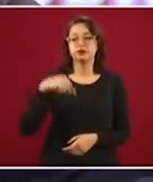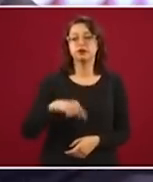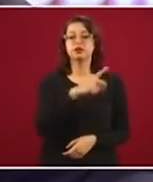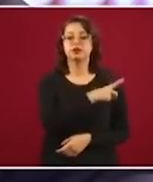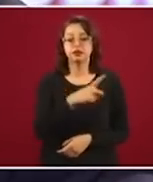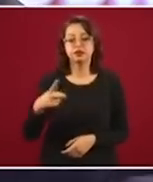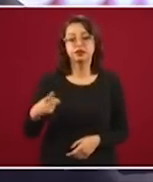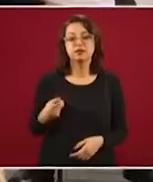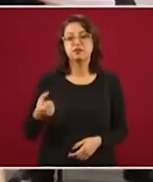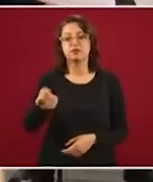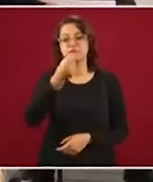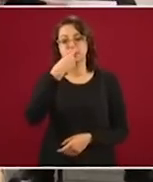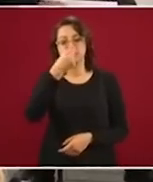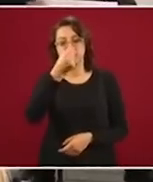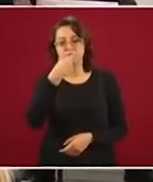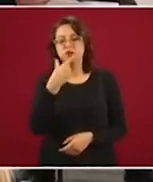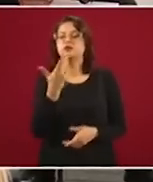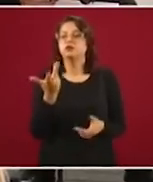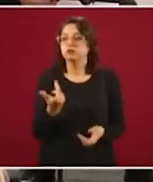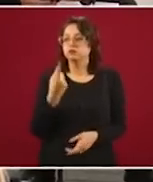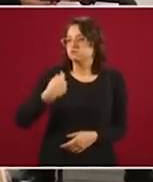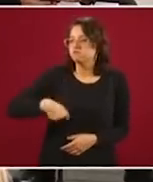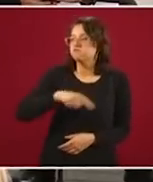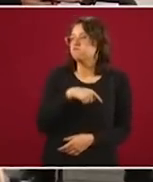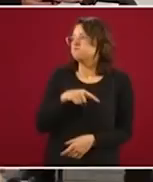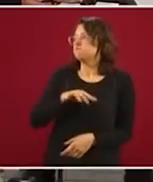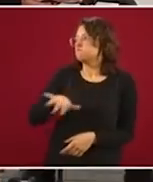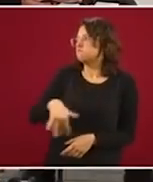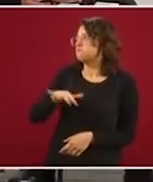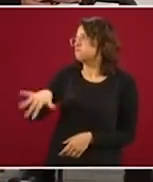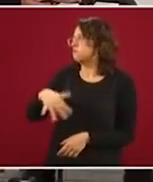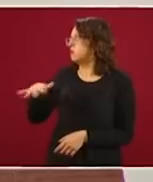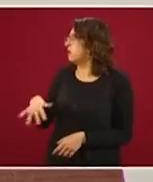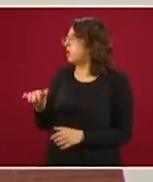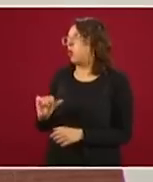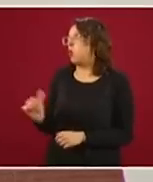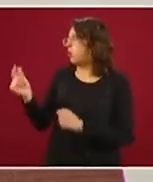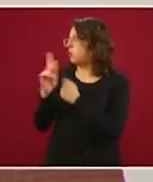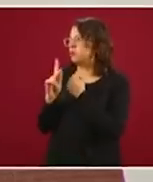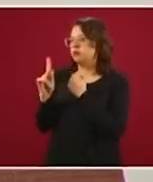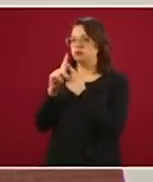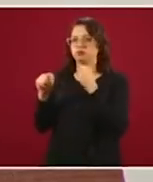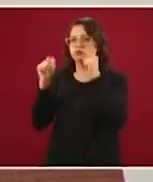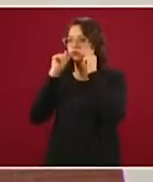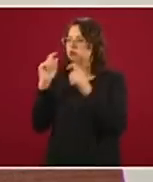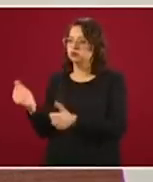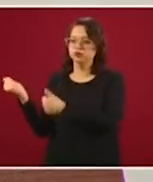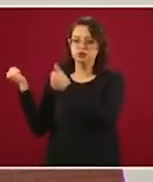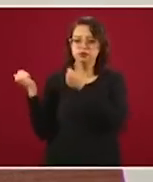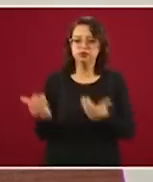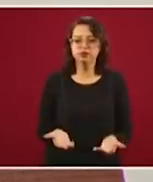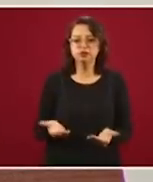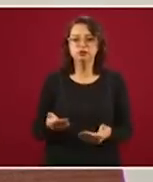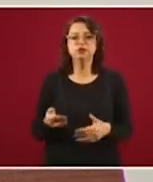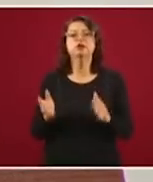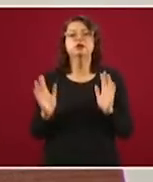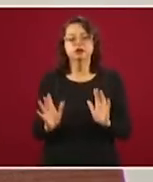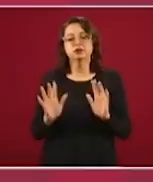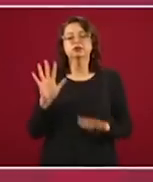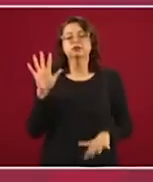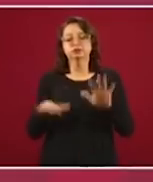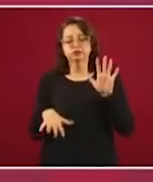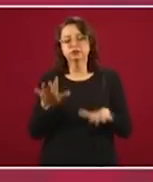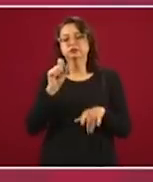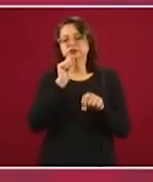que haber medicamentos y los estamos trayendo de donde tenga que ser y atendiéndolos incluso en algunos